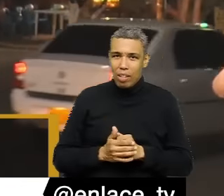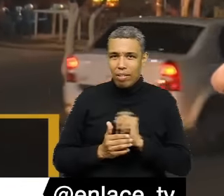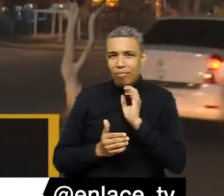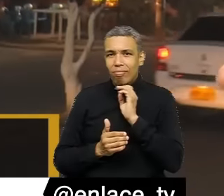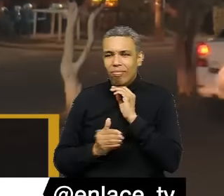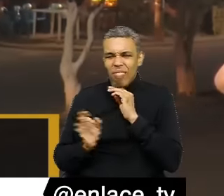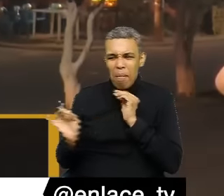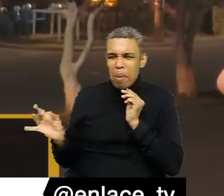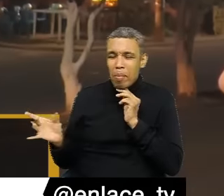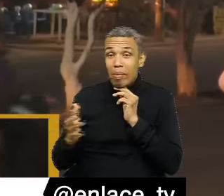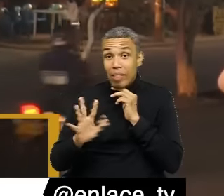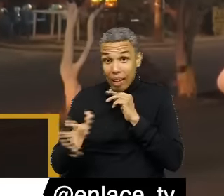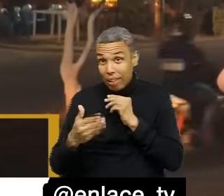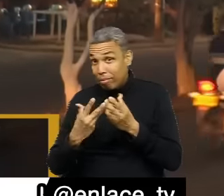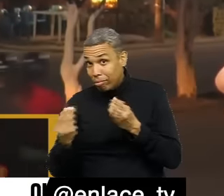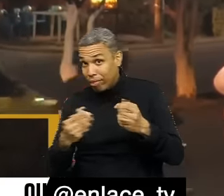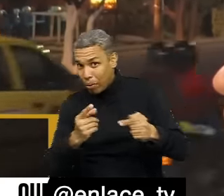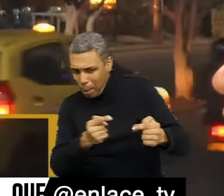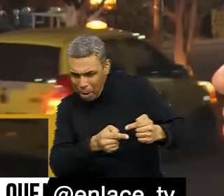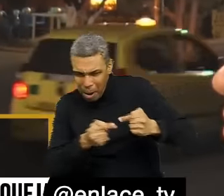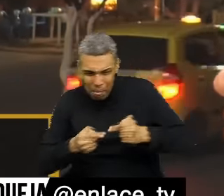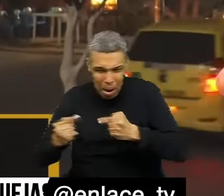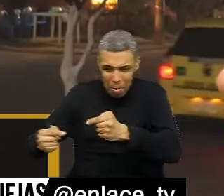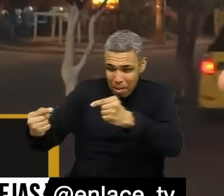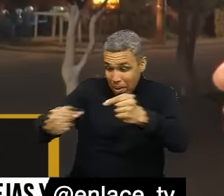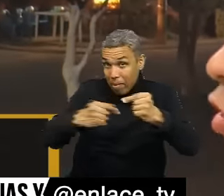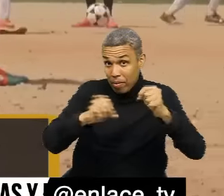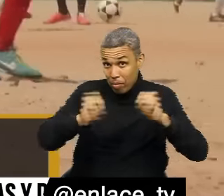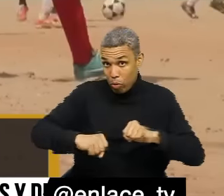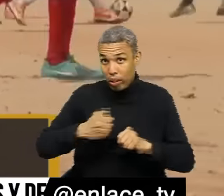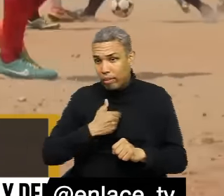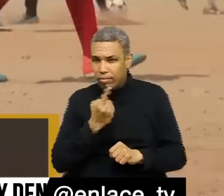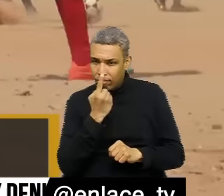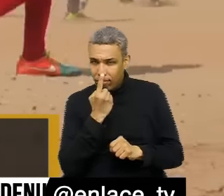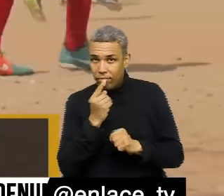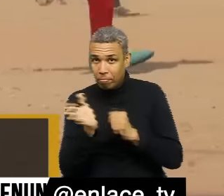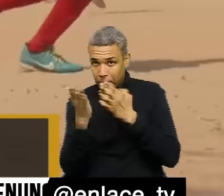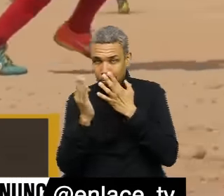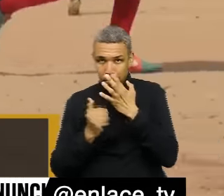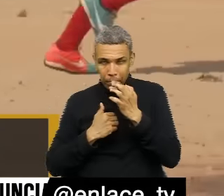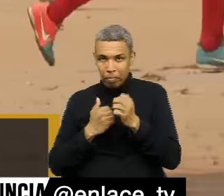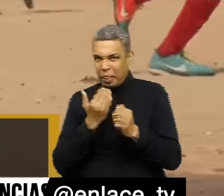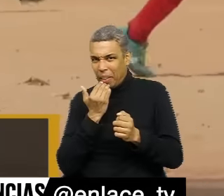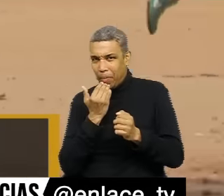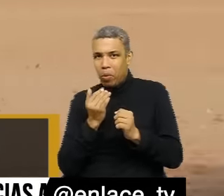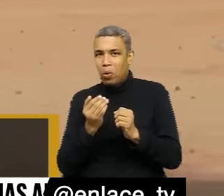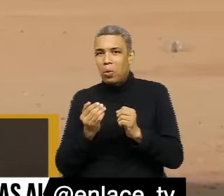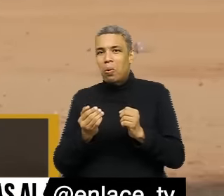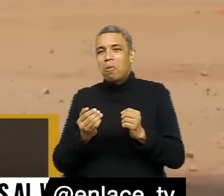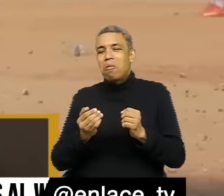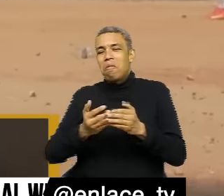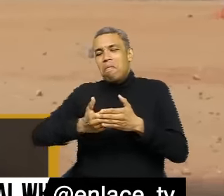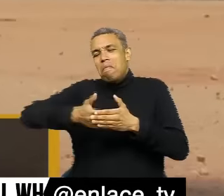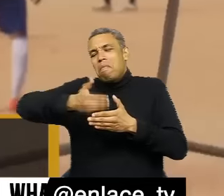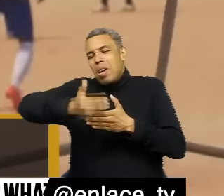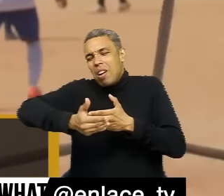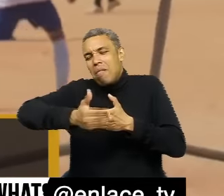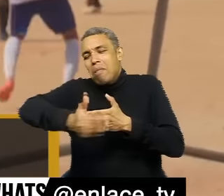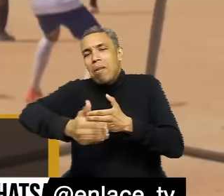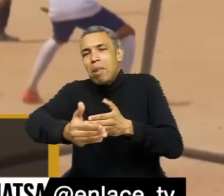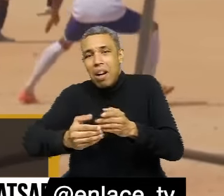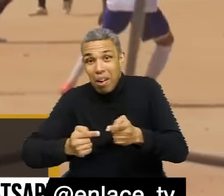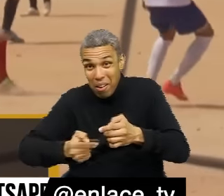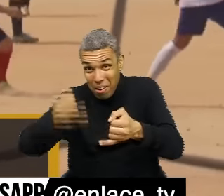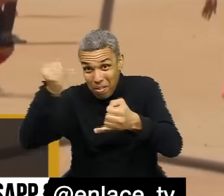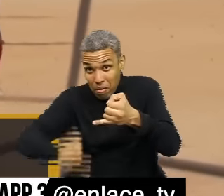los participantes, a los que nos acompañaron durante este largo torneo. La premiación acordada para este compromiso de minifútbol en el barrio Aguas